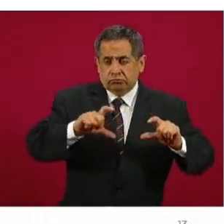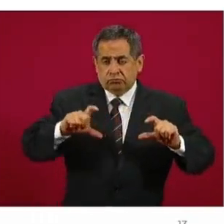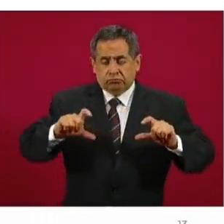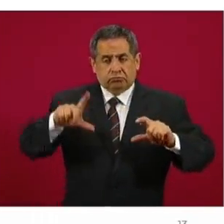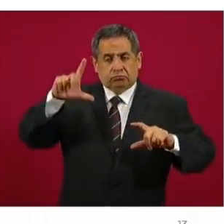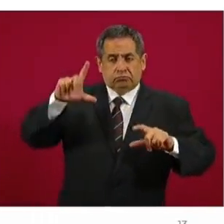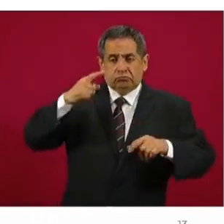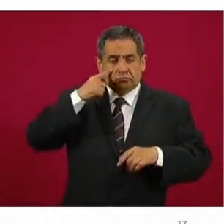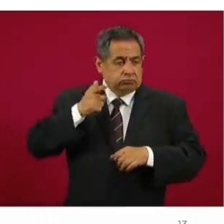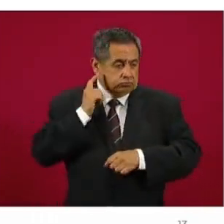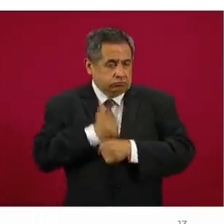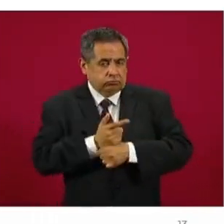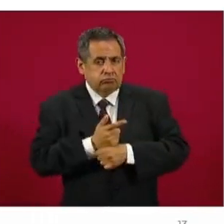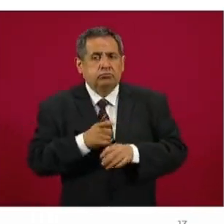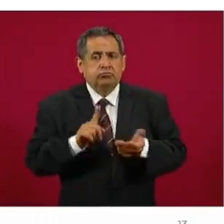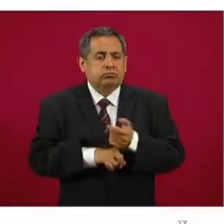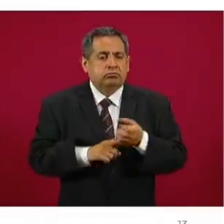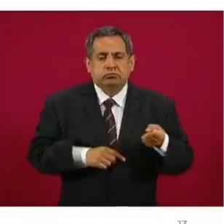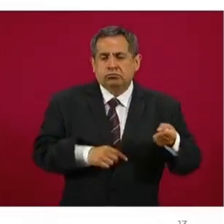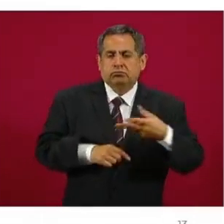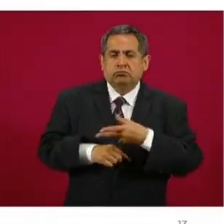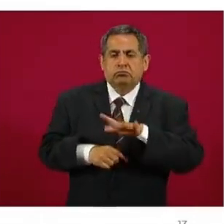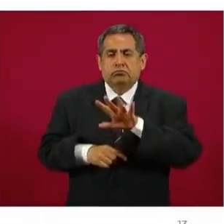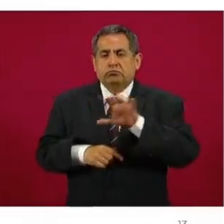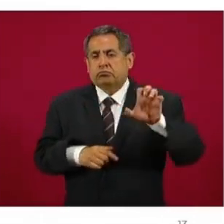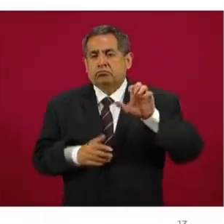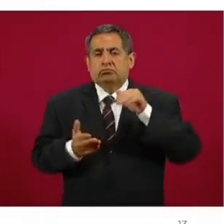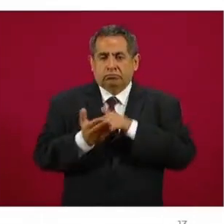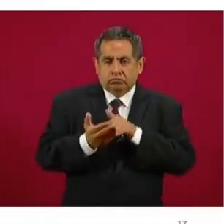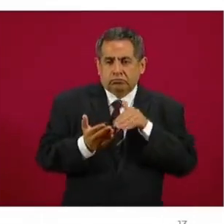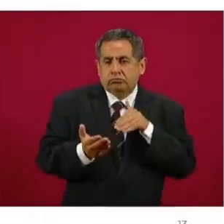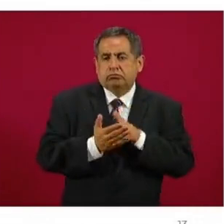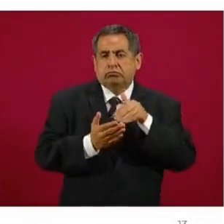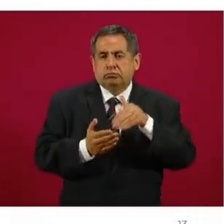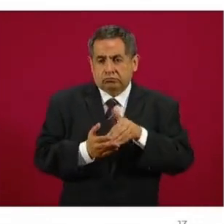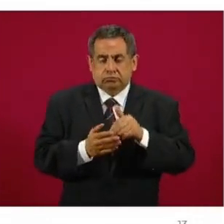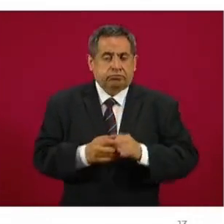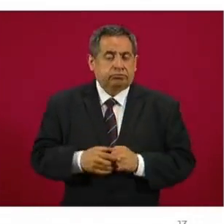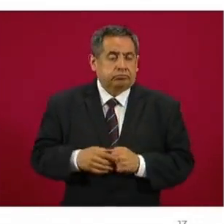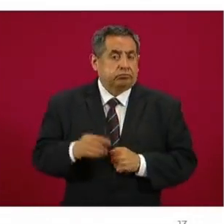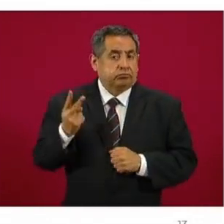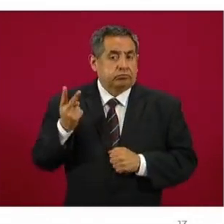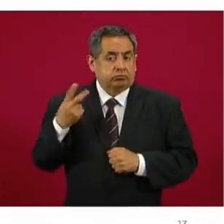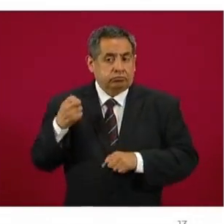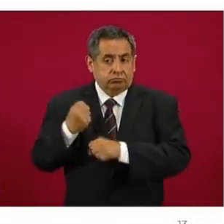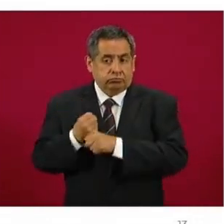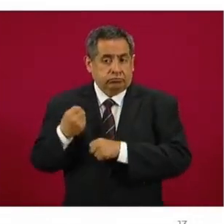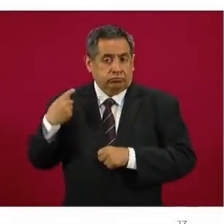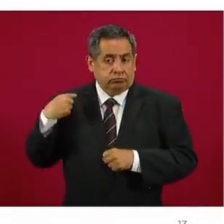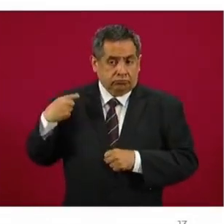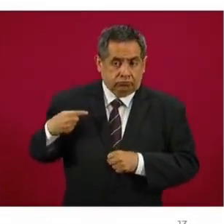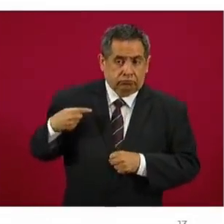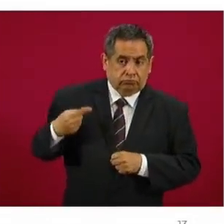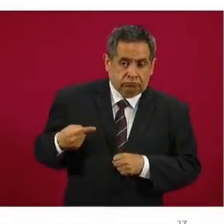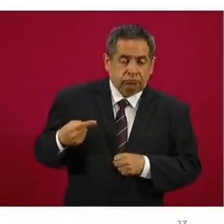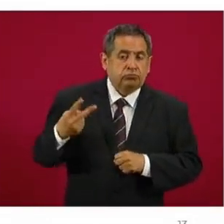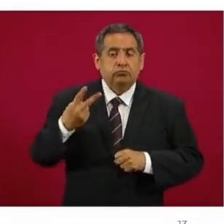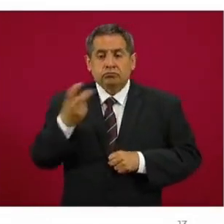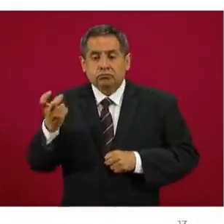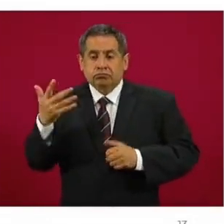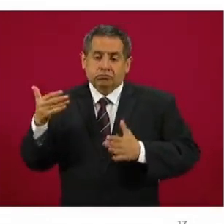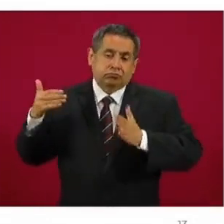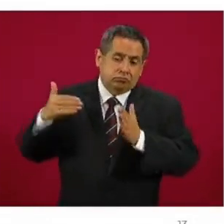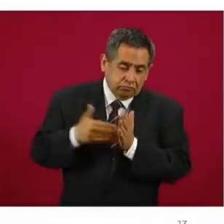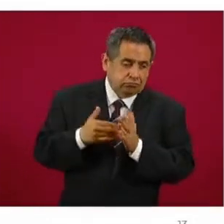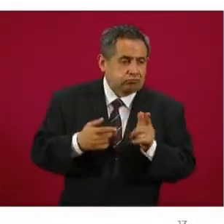de fiscalización aportó 500,000 millones. En 2 años de esta administración ya llevamos 250,000.